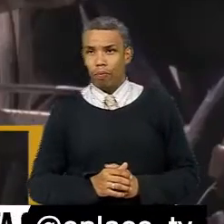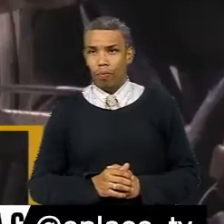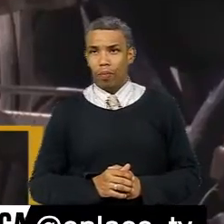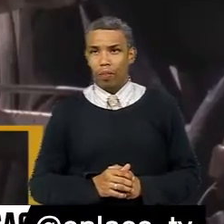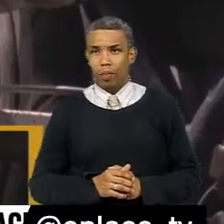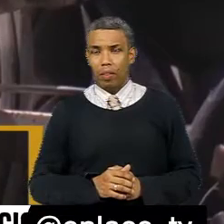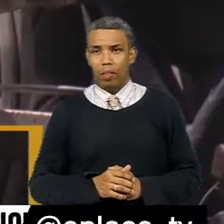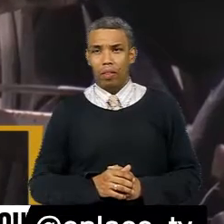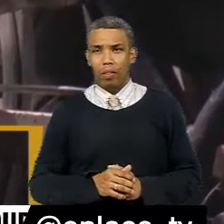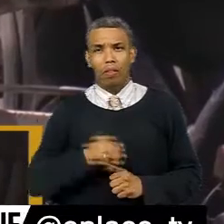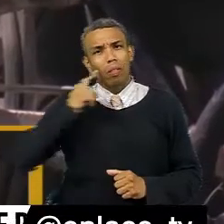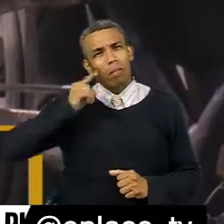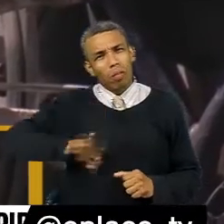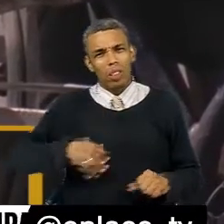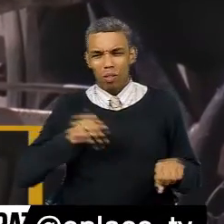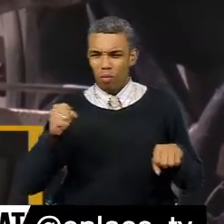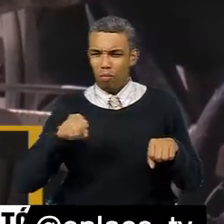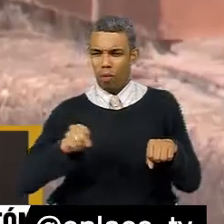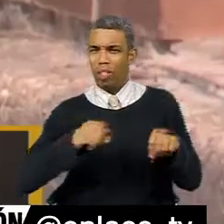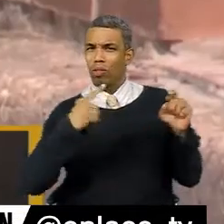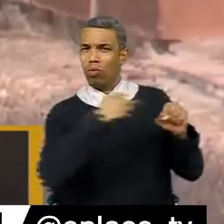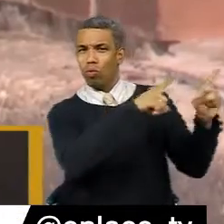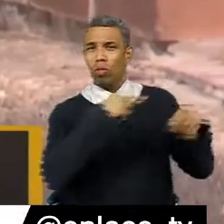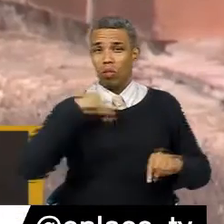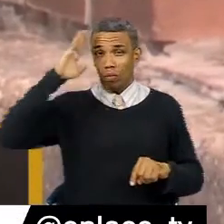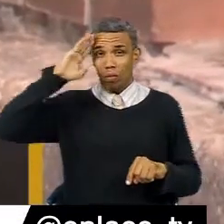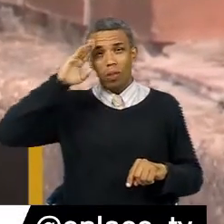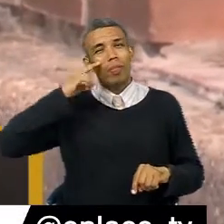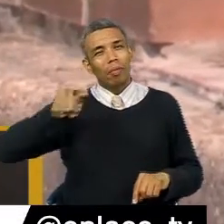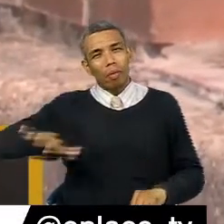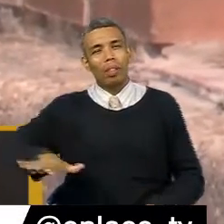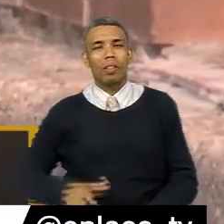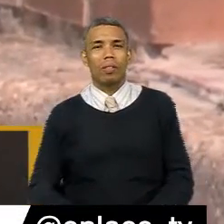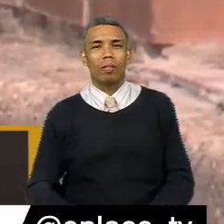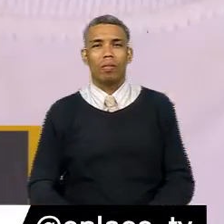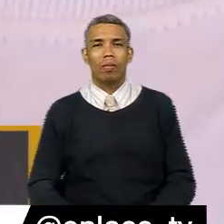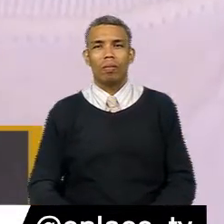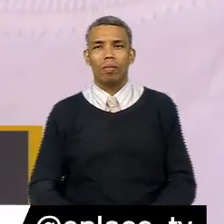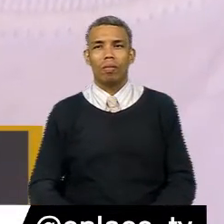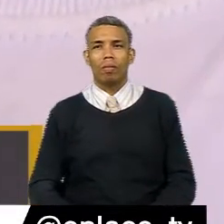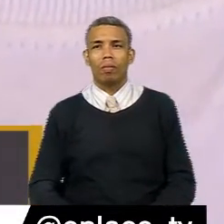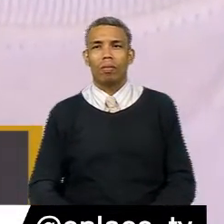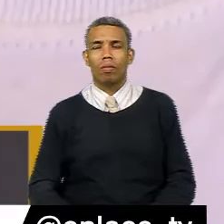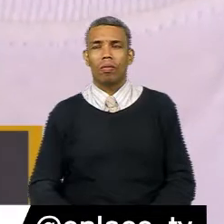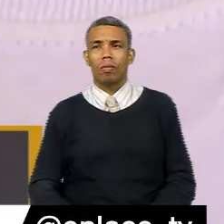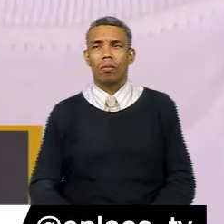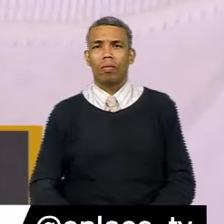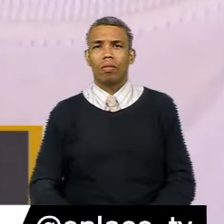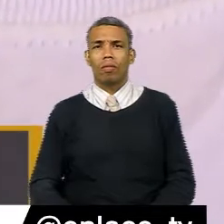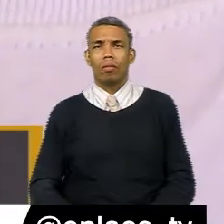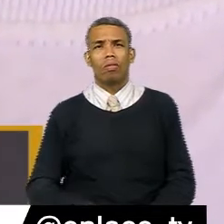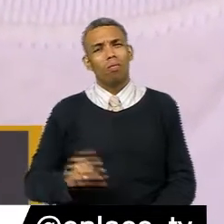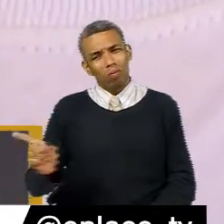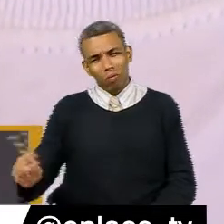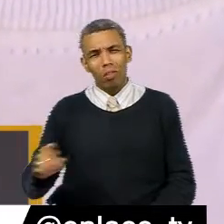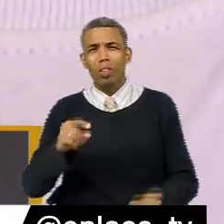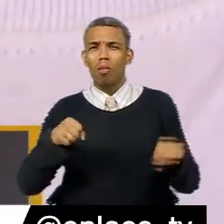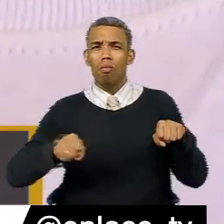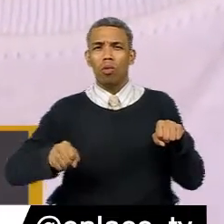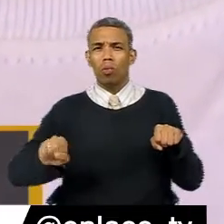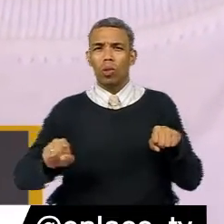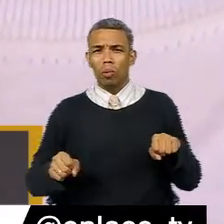de propiedad de policías, cuyo comando está ubicado a pocos pasos del lugar donde se presentó la quema. Que tampoco vuelvan a parquear más las motos por aquí, esas motos no